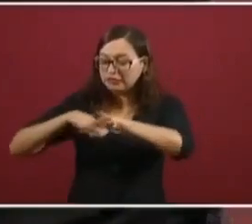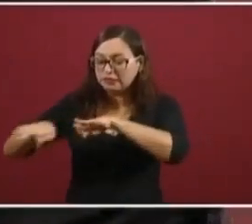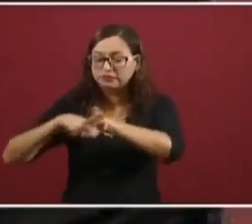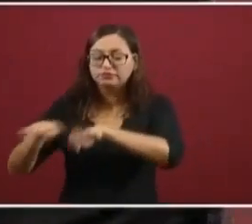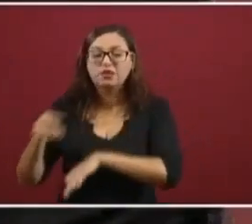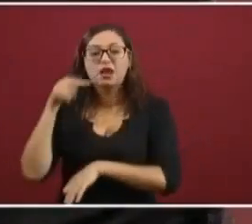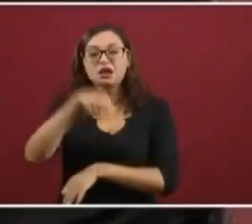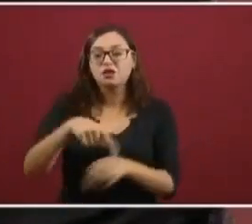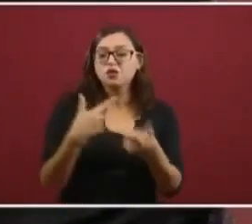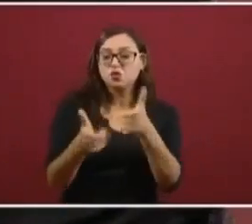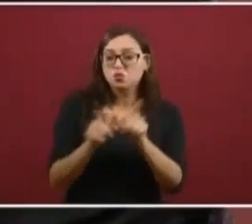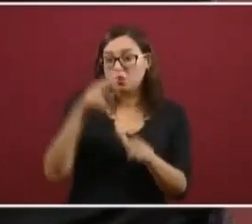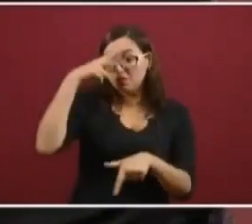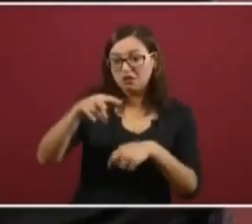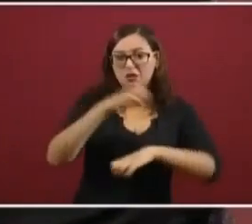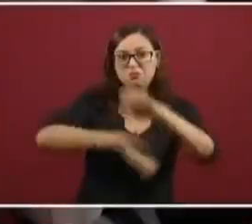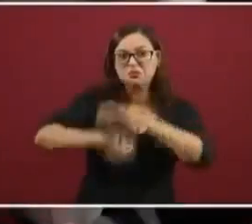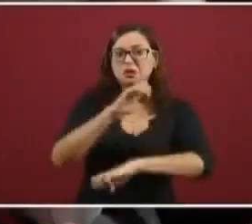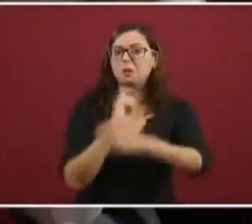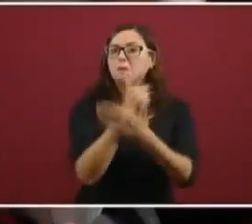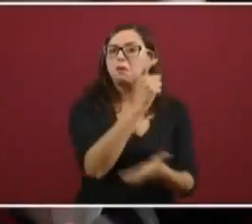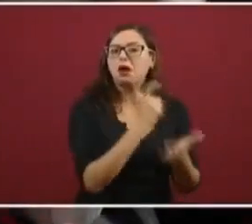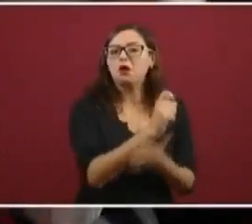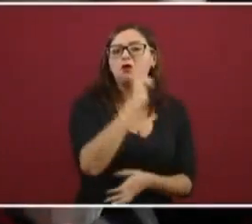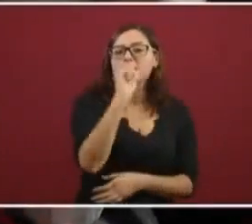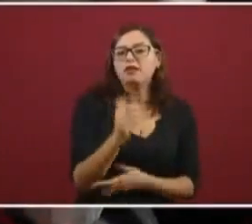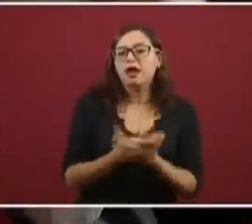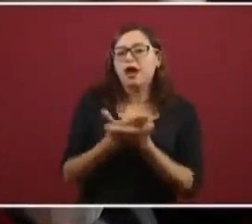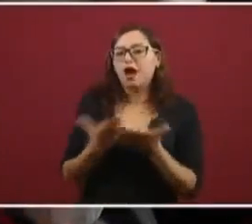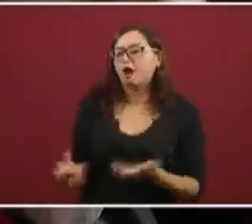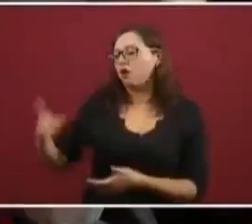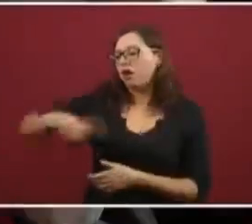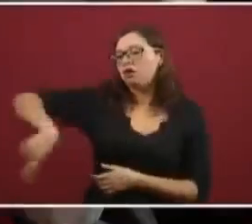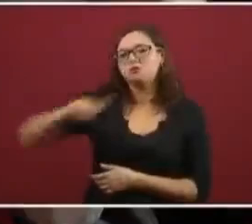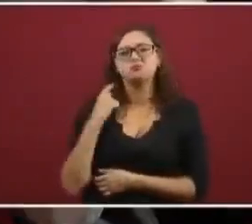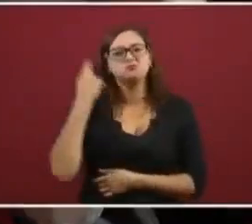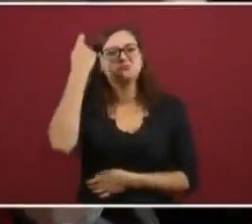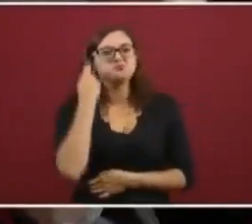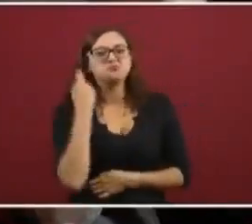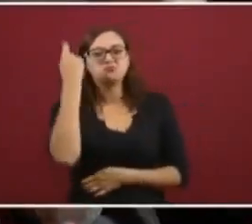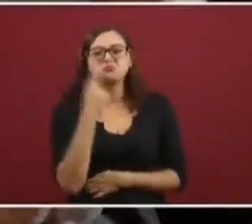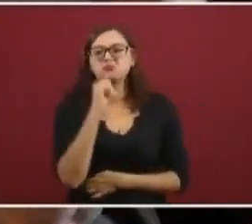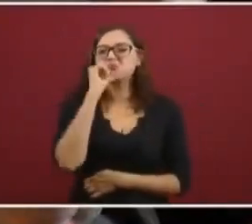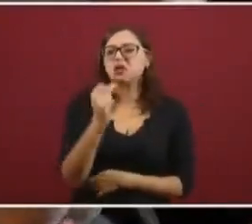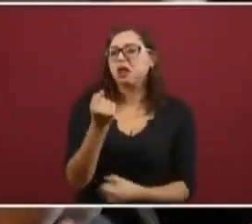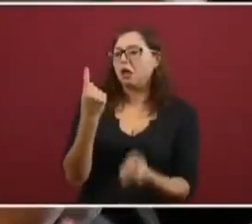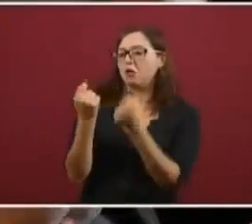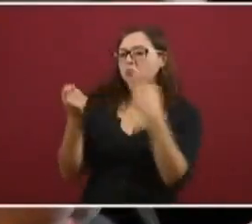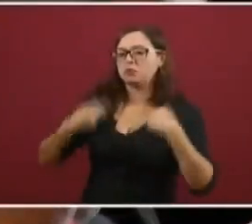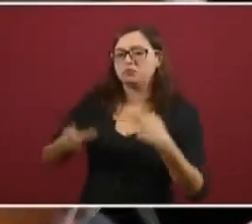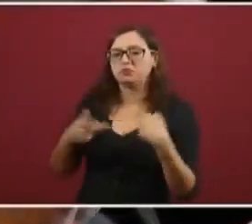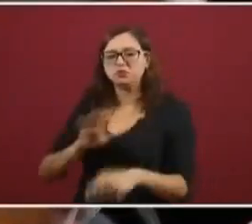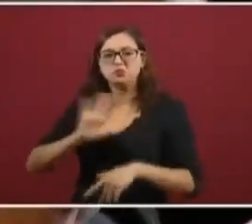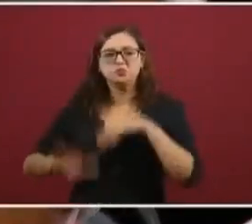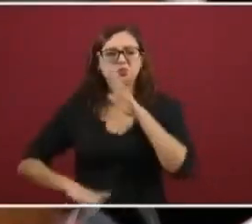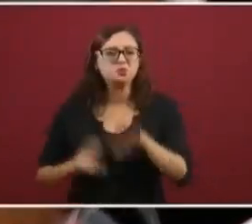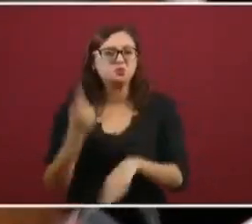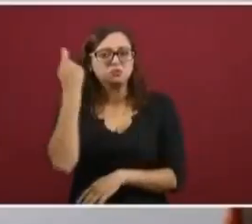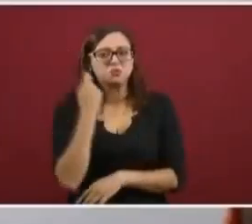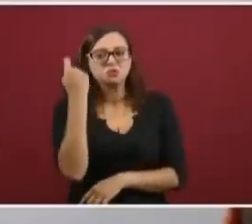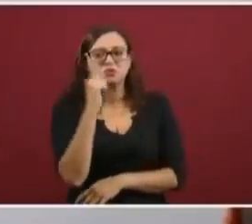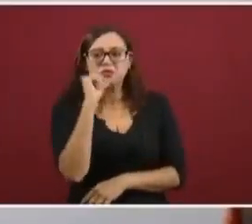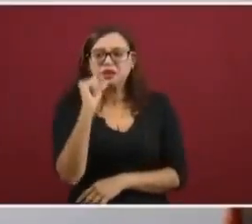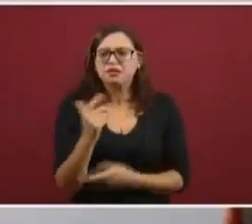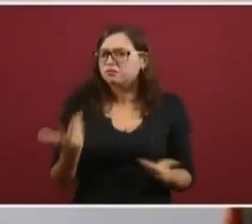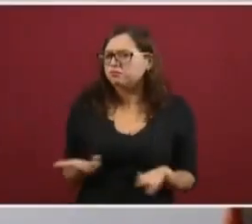de 100 trabajadores retirados y por eso no tienen pensión digna hay gente que ya falleció sin poder gozarla Qué